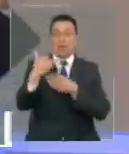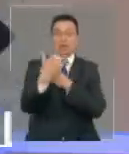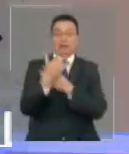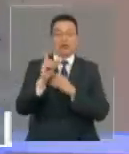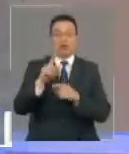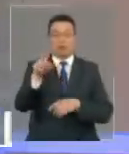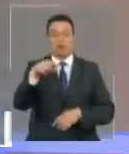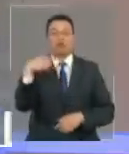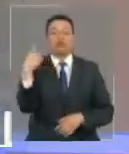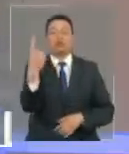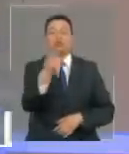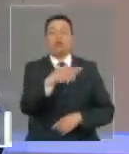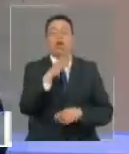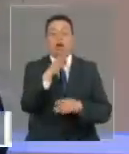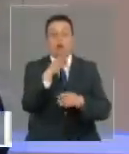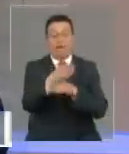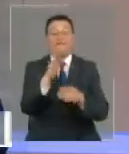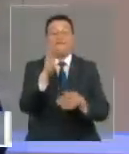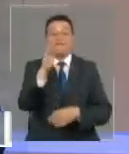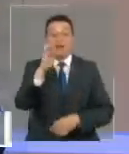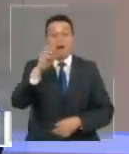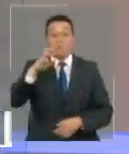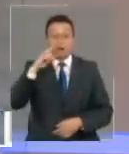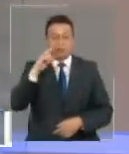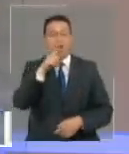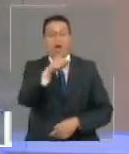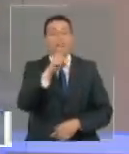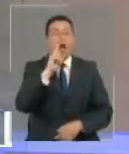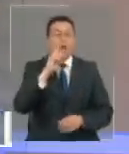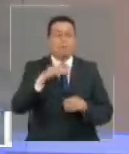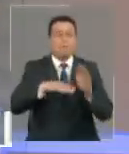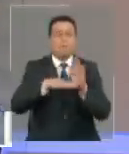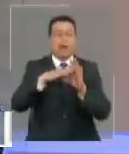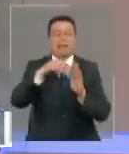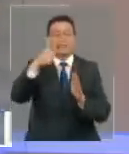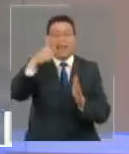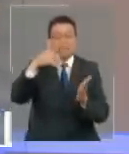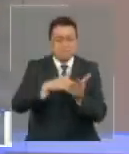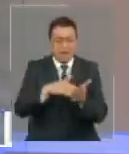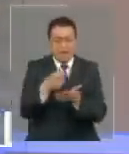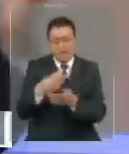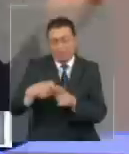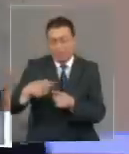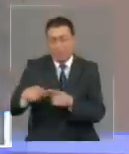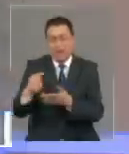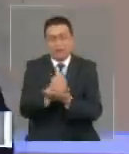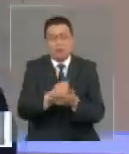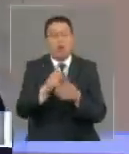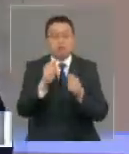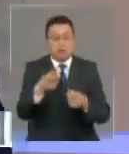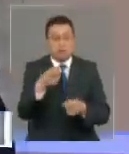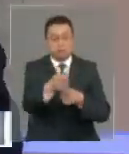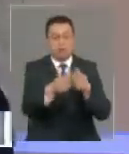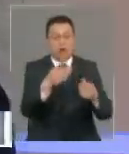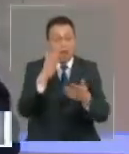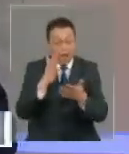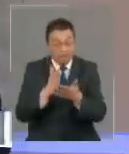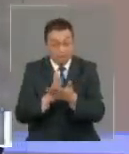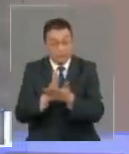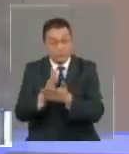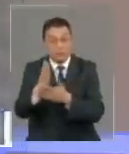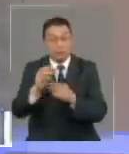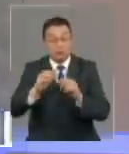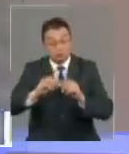Todos los que han ido a las farmacias van, hay más de 6.000 medicamentos ahí, que usted puede llegar y llevárselo. Efectivamente, en los primeros meses,